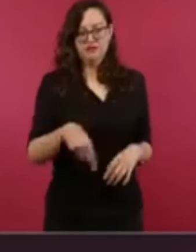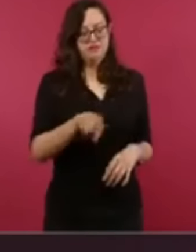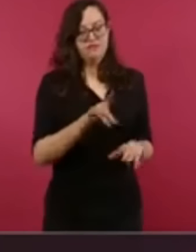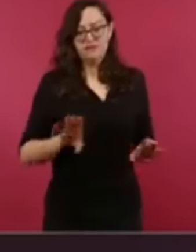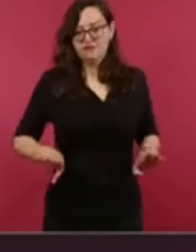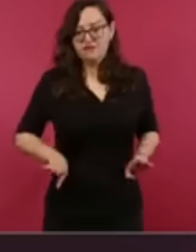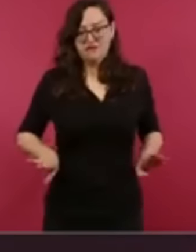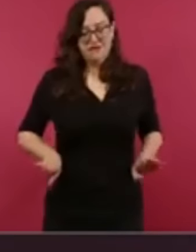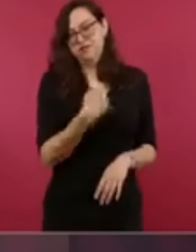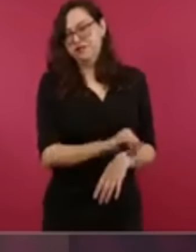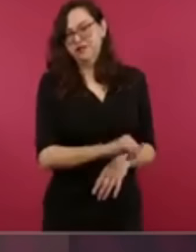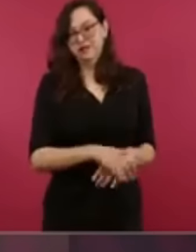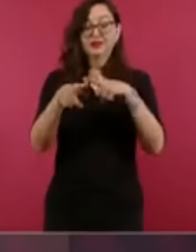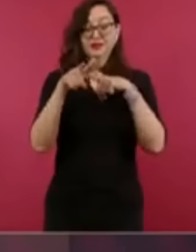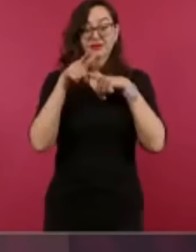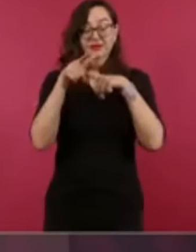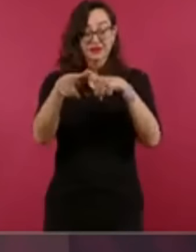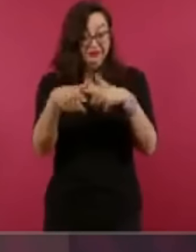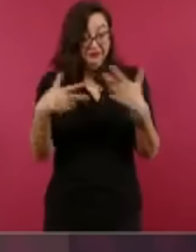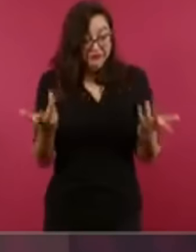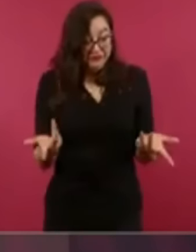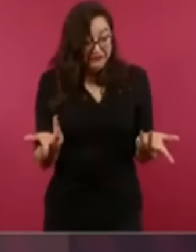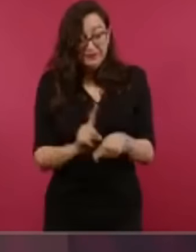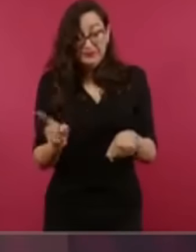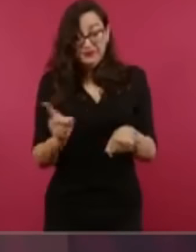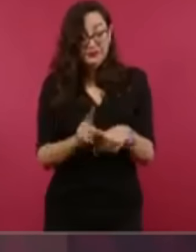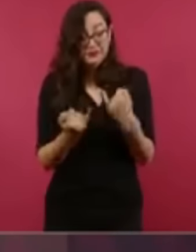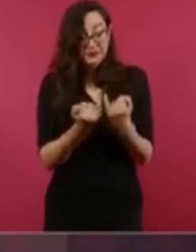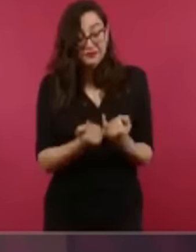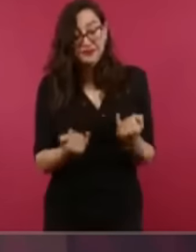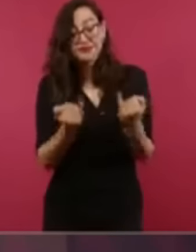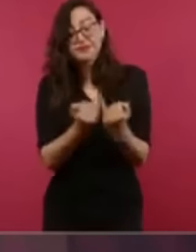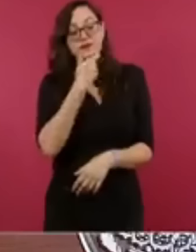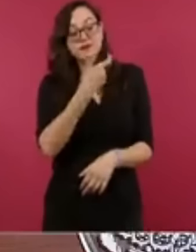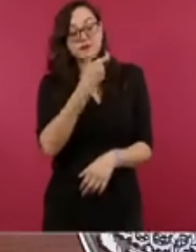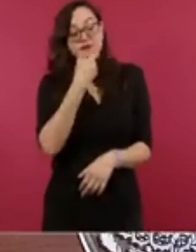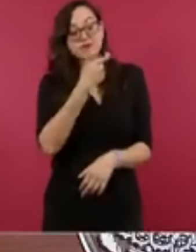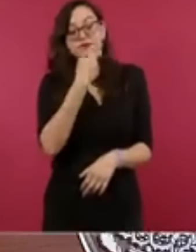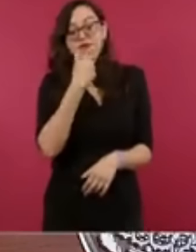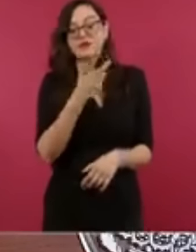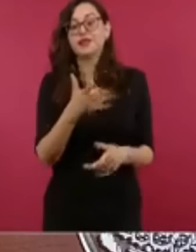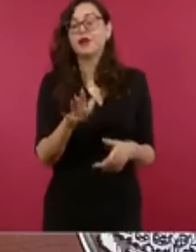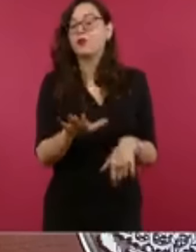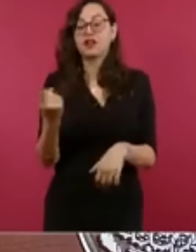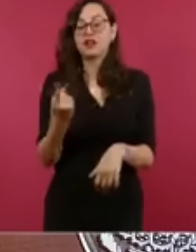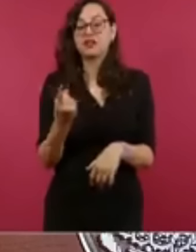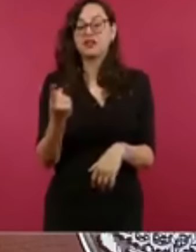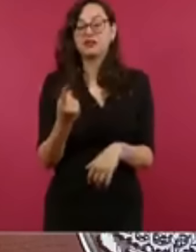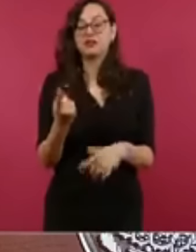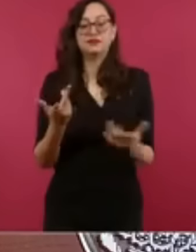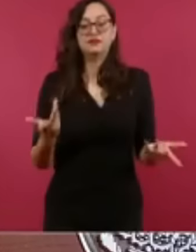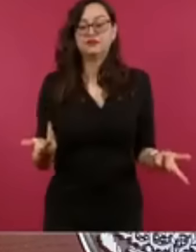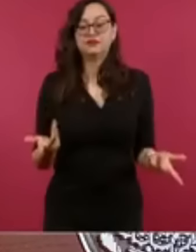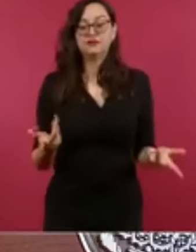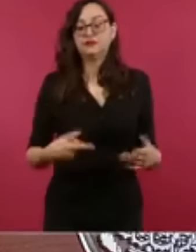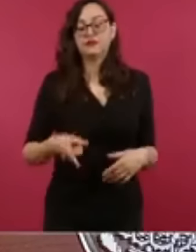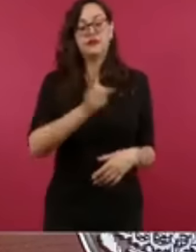con todo respeto, ¿no?, pero casi a diario. Y es por eso, porque no